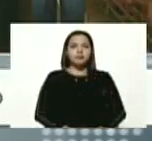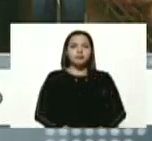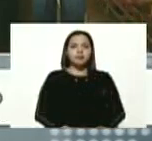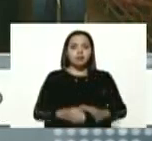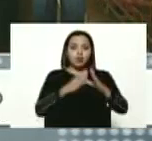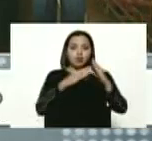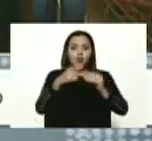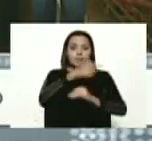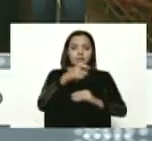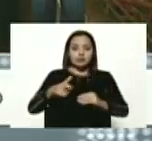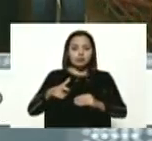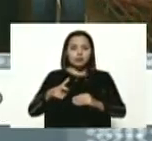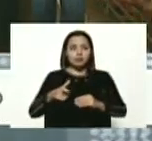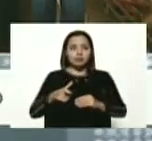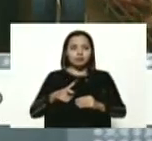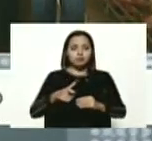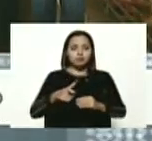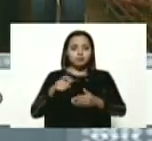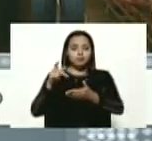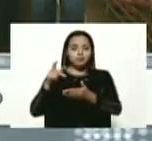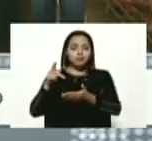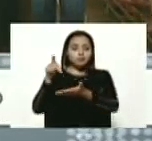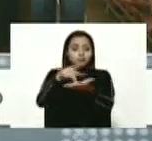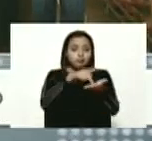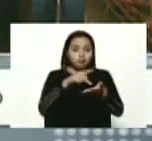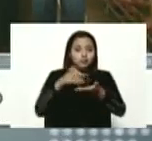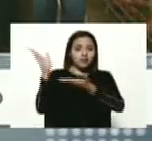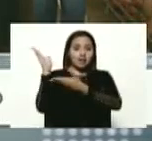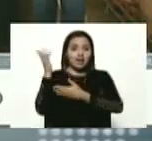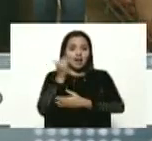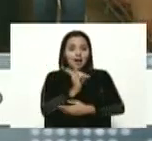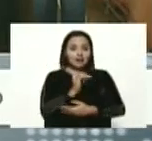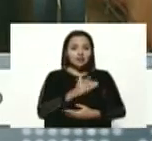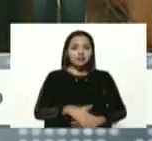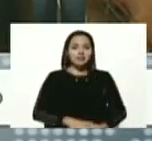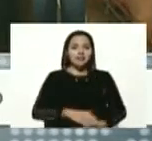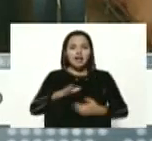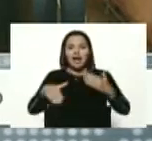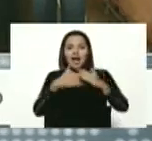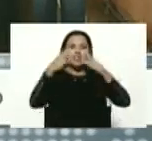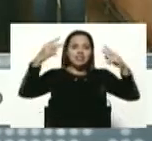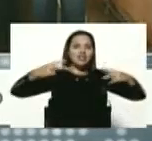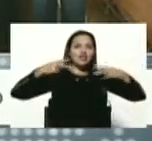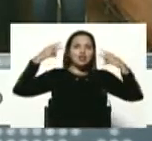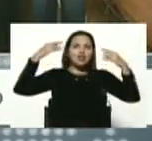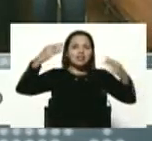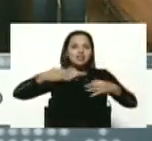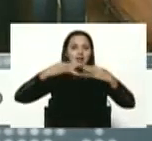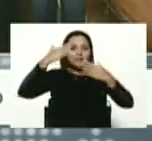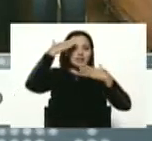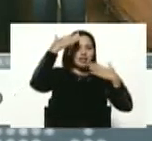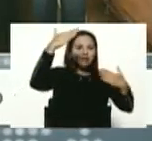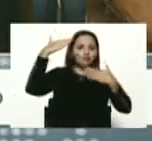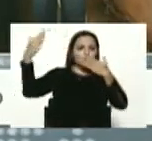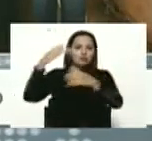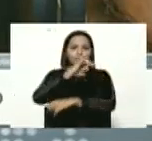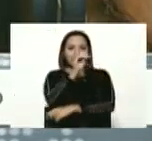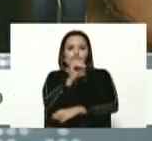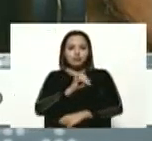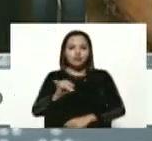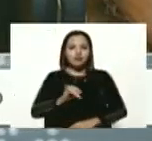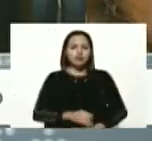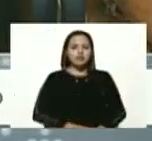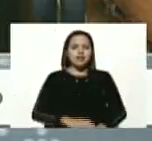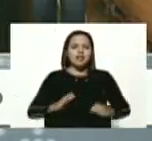Leomeris, William y Julio, hasta la victoria siempre. Saludos al Zulia, a